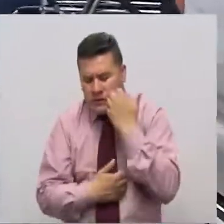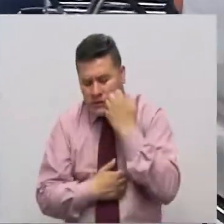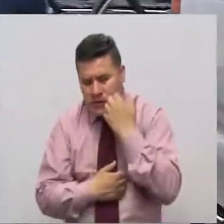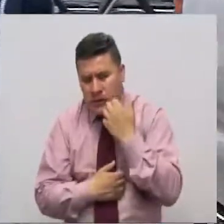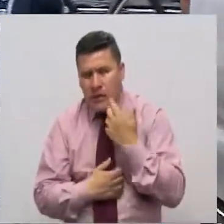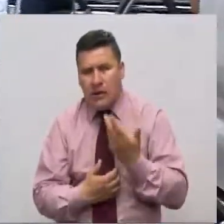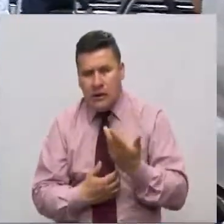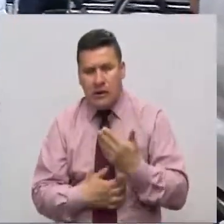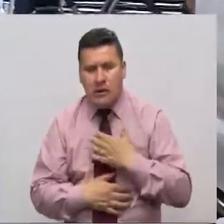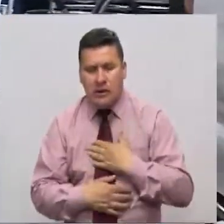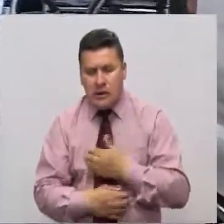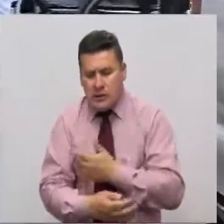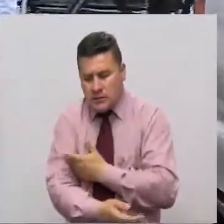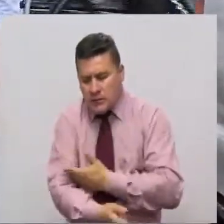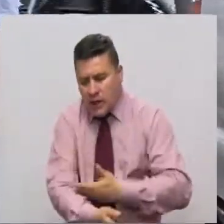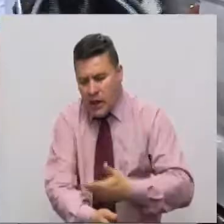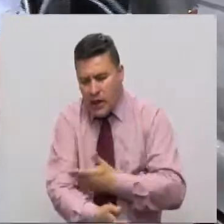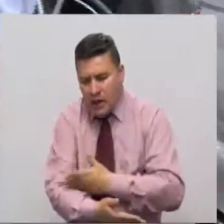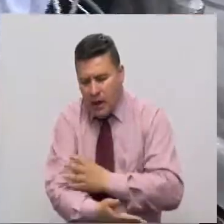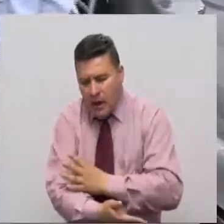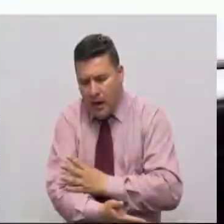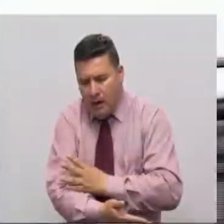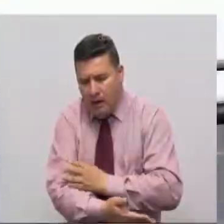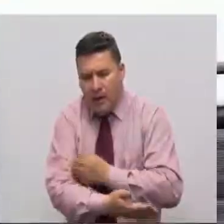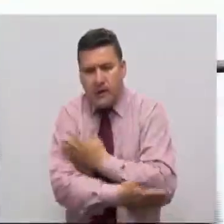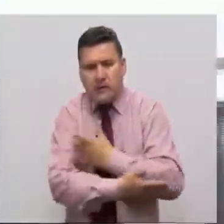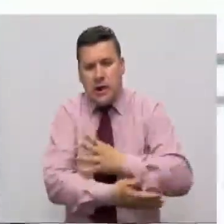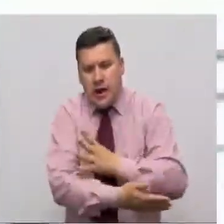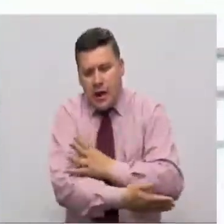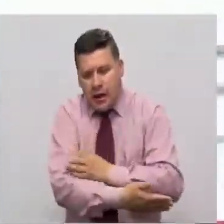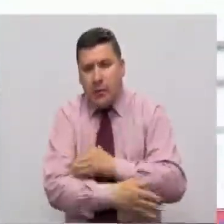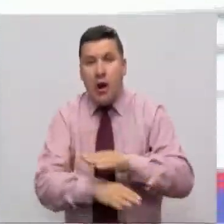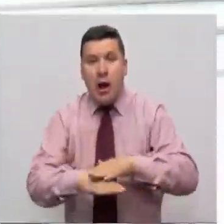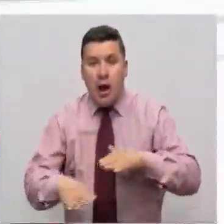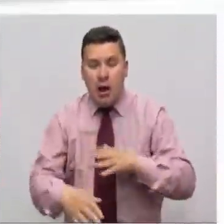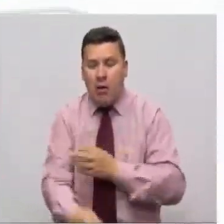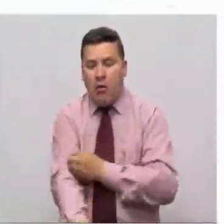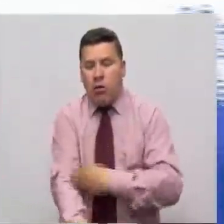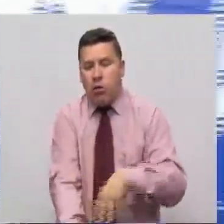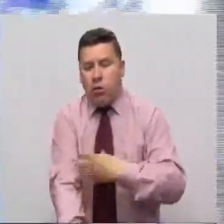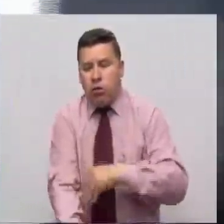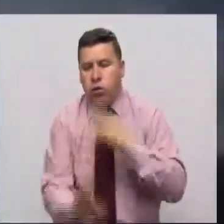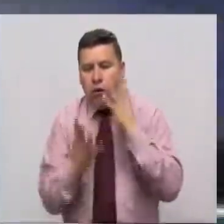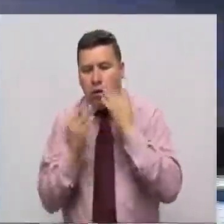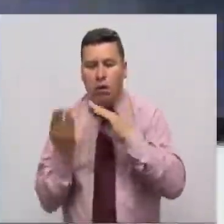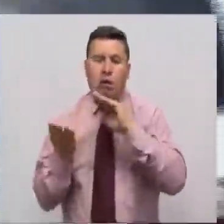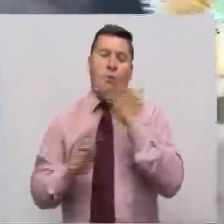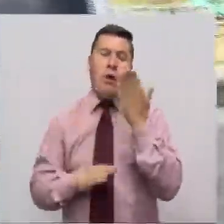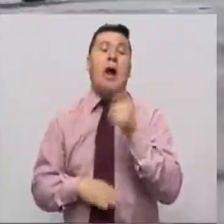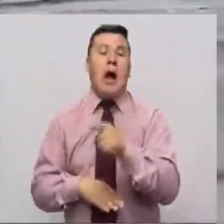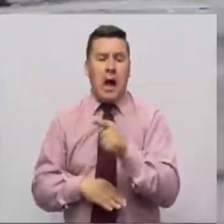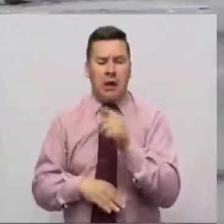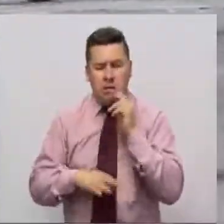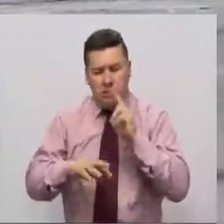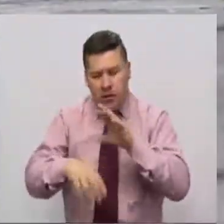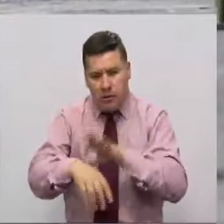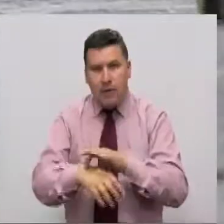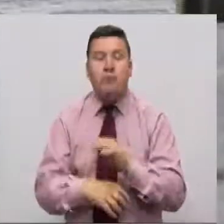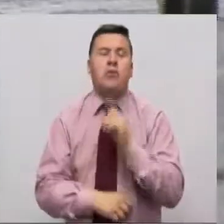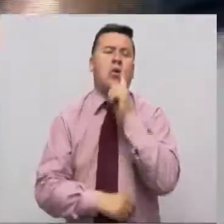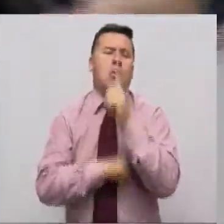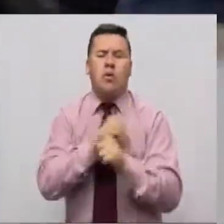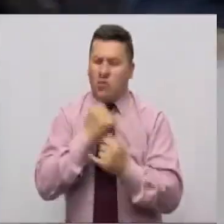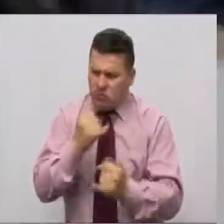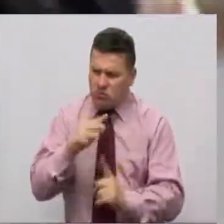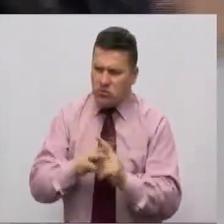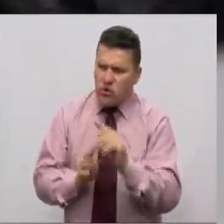genera dificultades para que la sangre se coagule, lo que podría causar la muerte por hemorragia. Un año después,